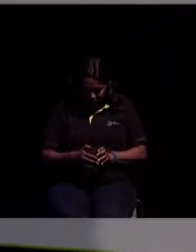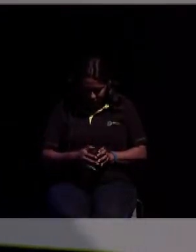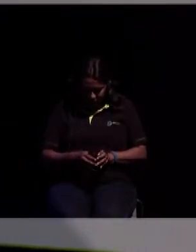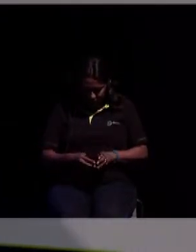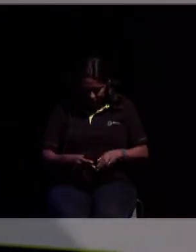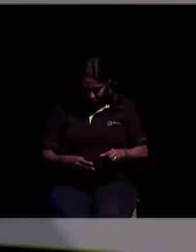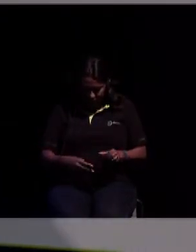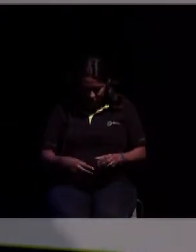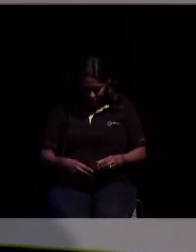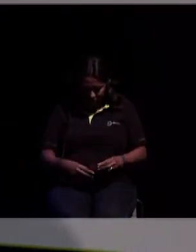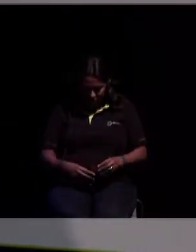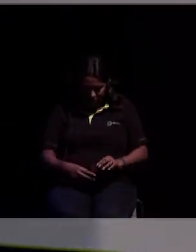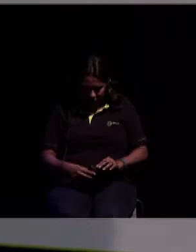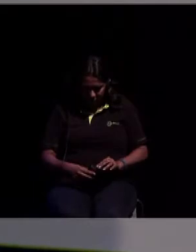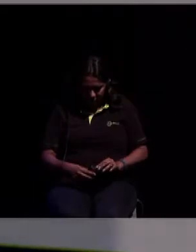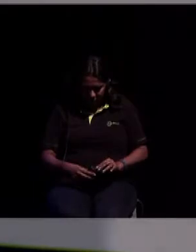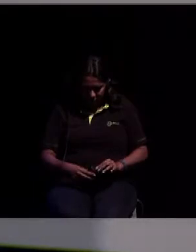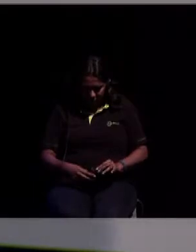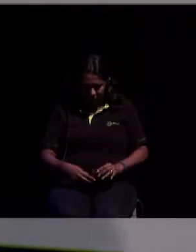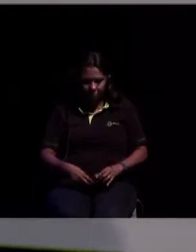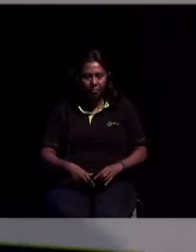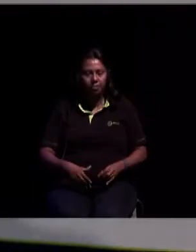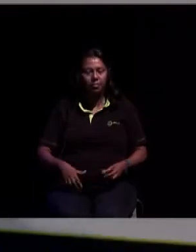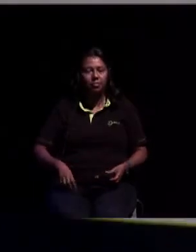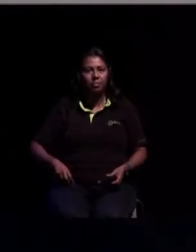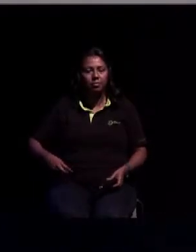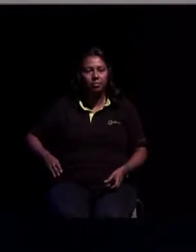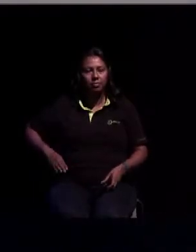damos inicio con el primer